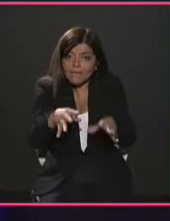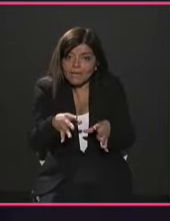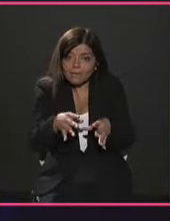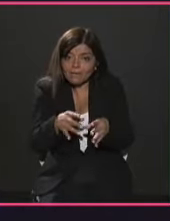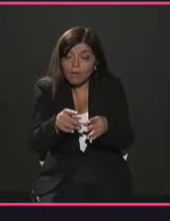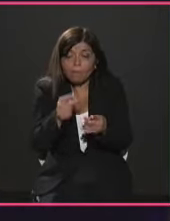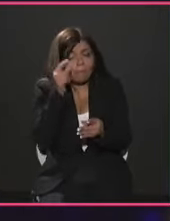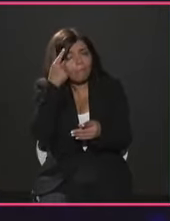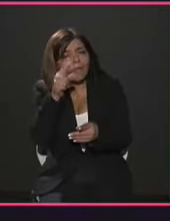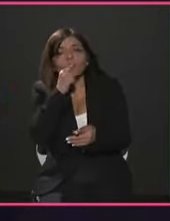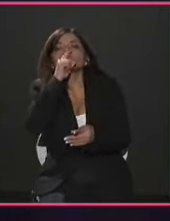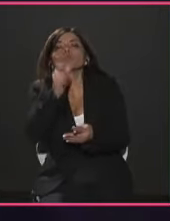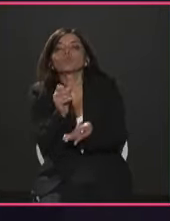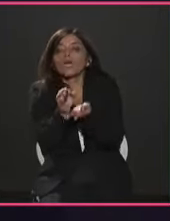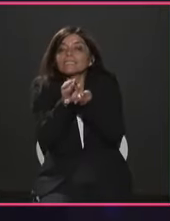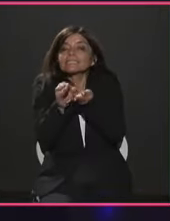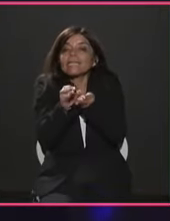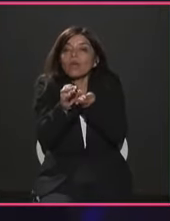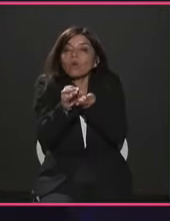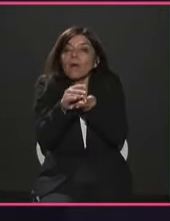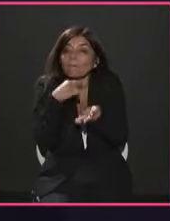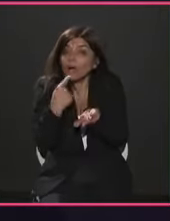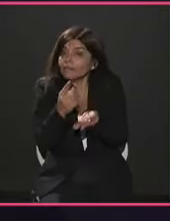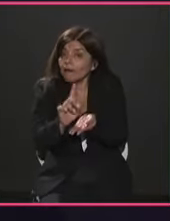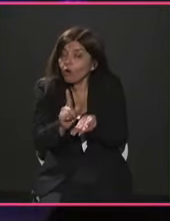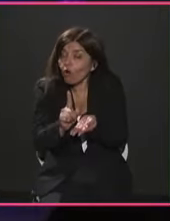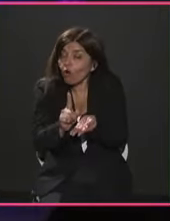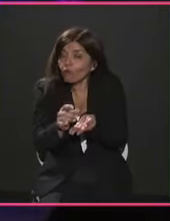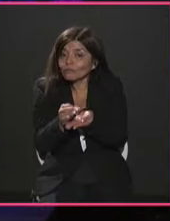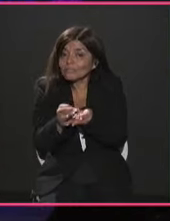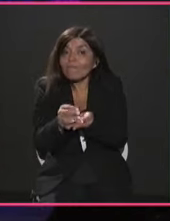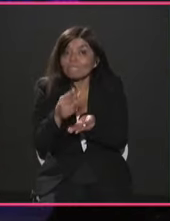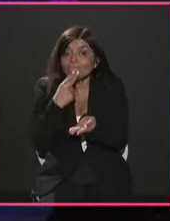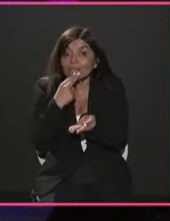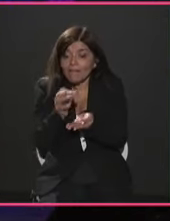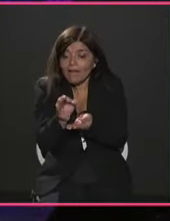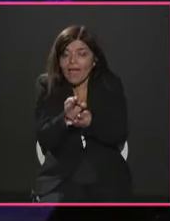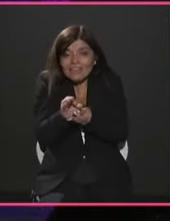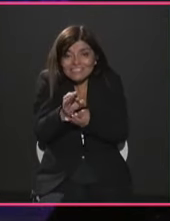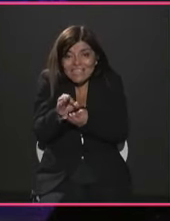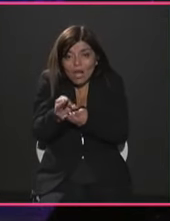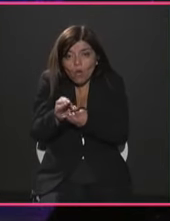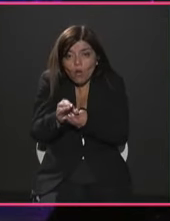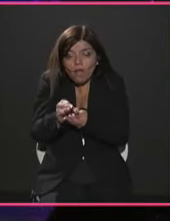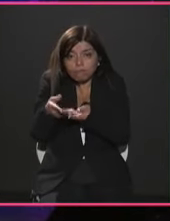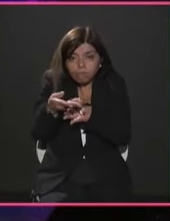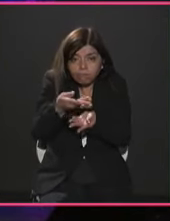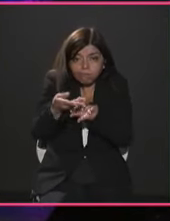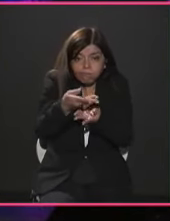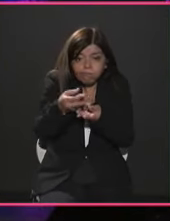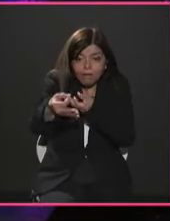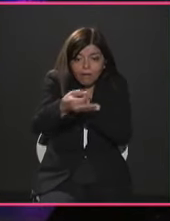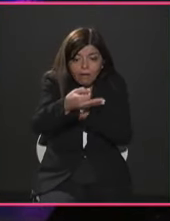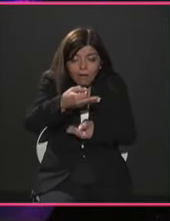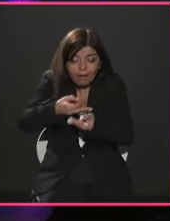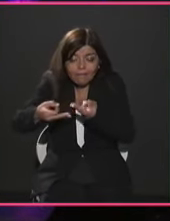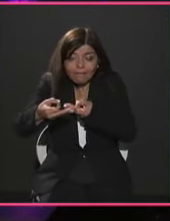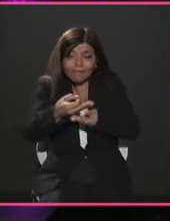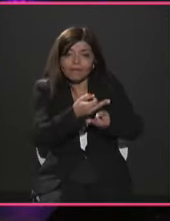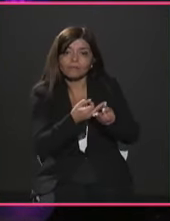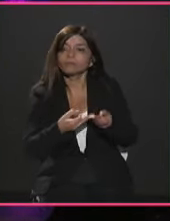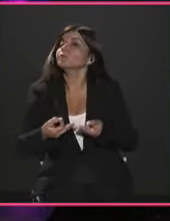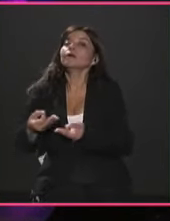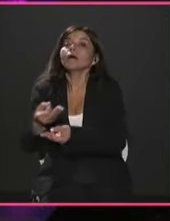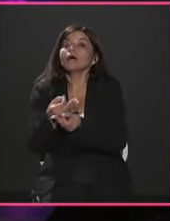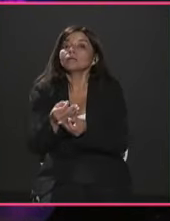muertas por eso les llaman células zombie en la prensa normalmente porque están vivas y de hecho interactúan con su entorno celular de manera muy activa y de manera muy